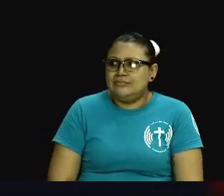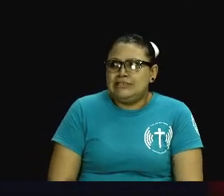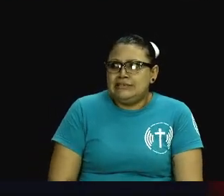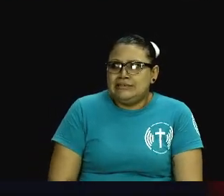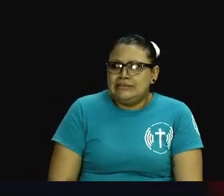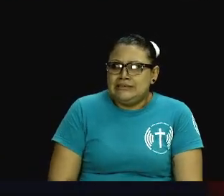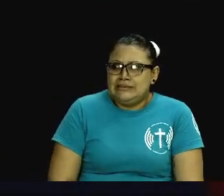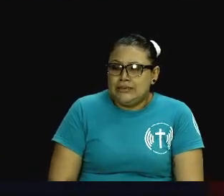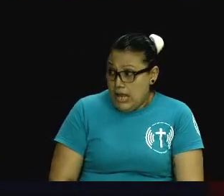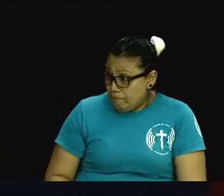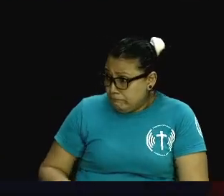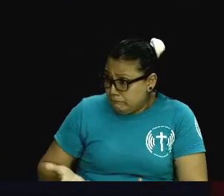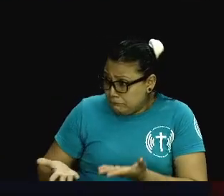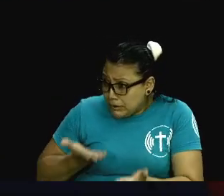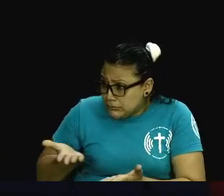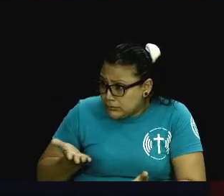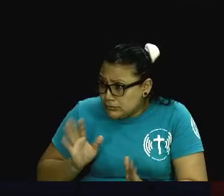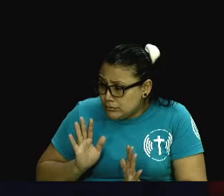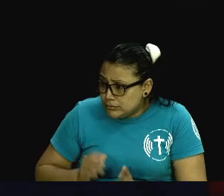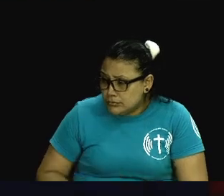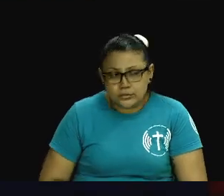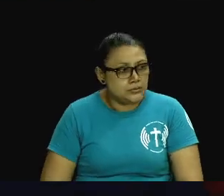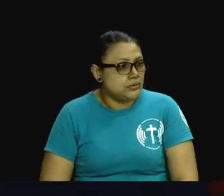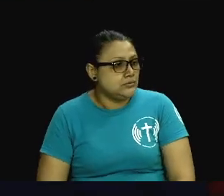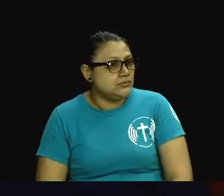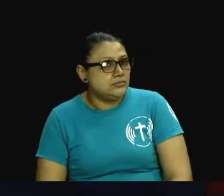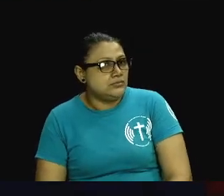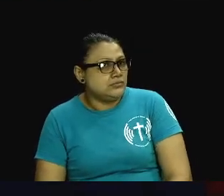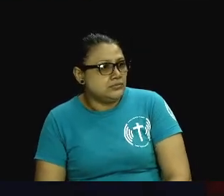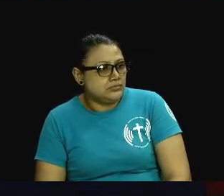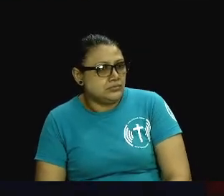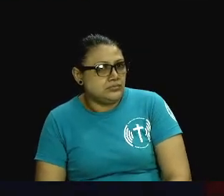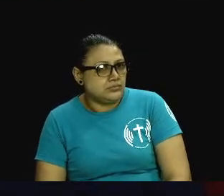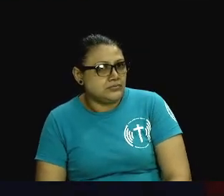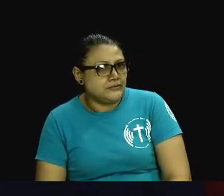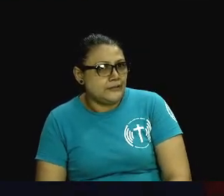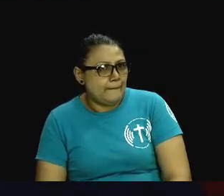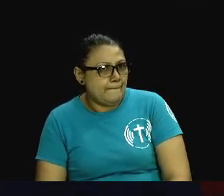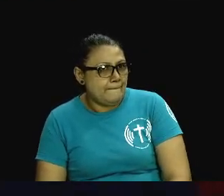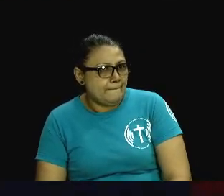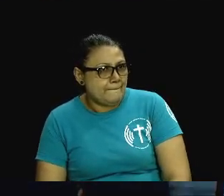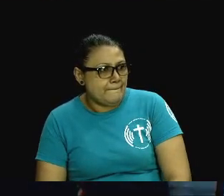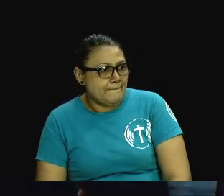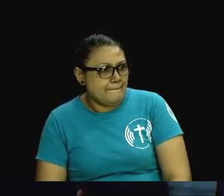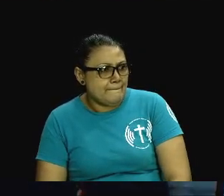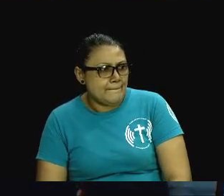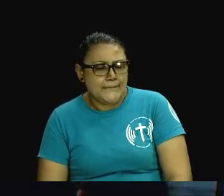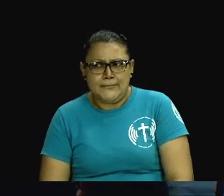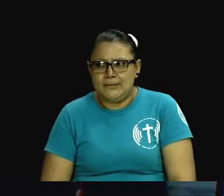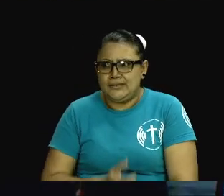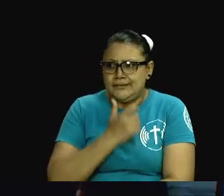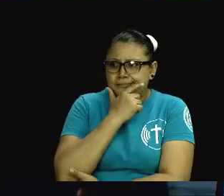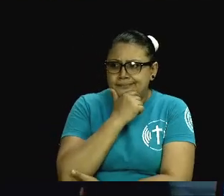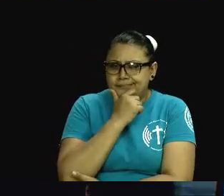y venden 111 concede y venden y dios